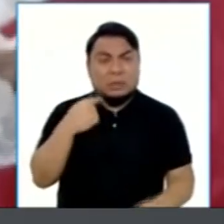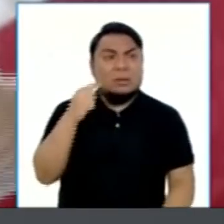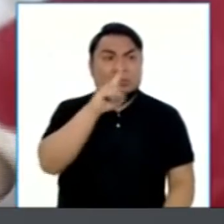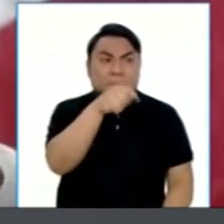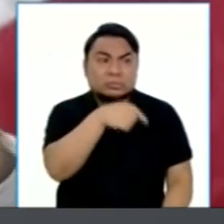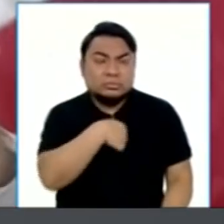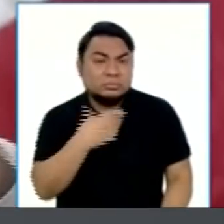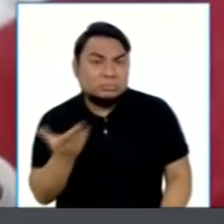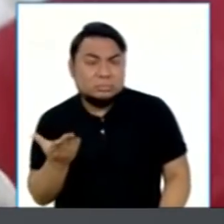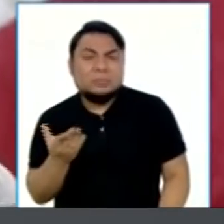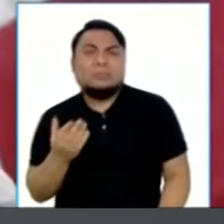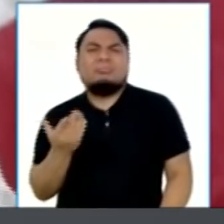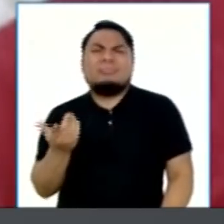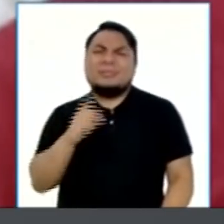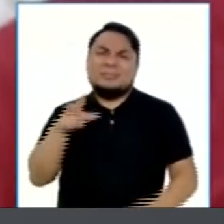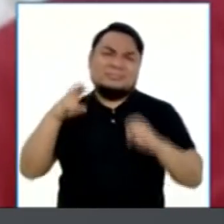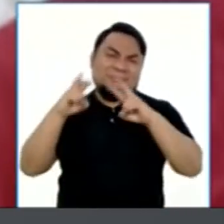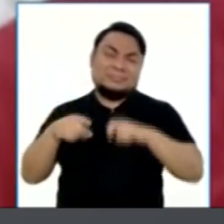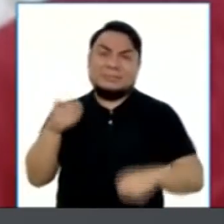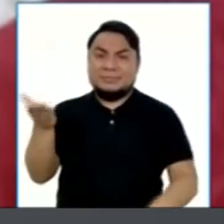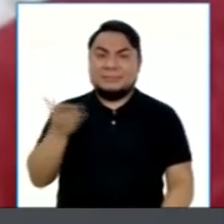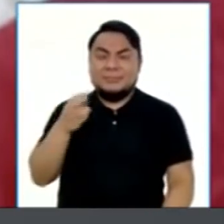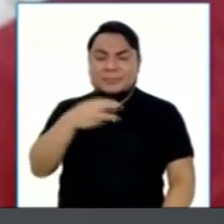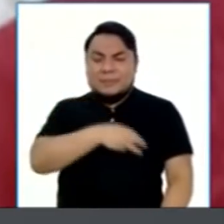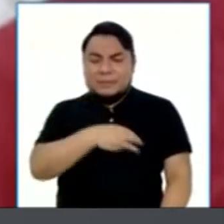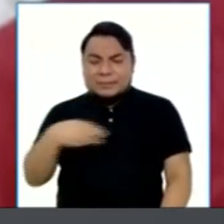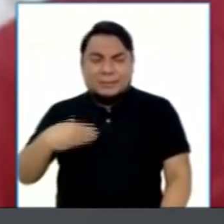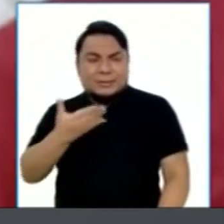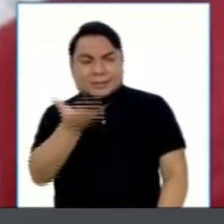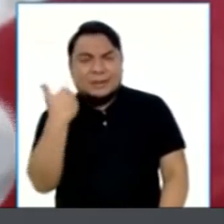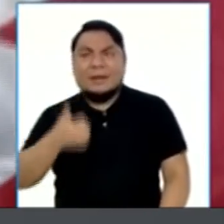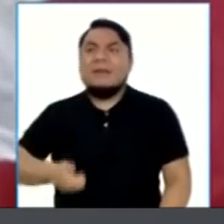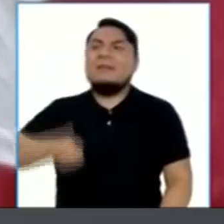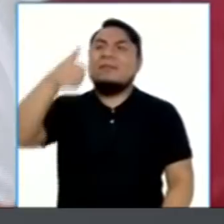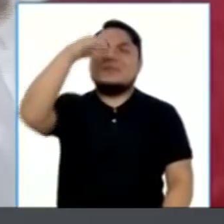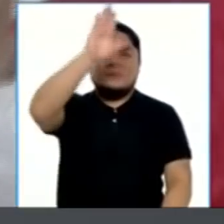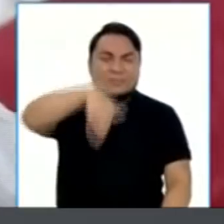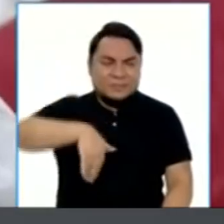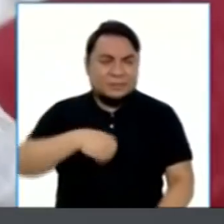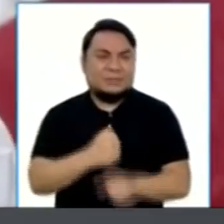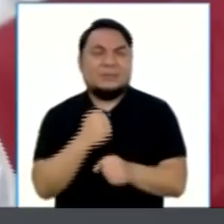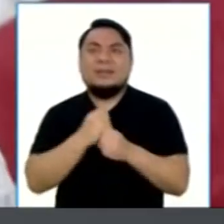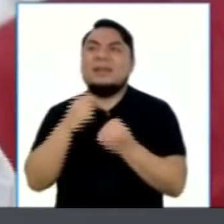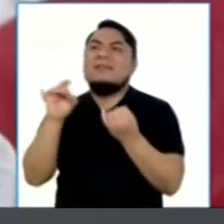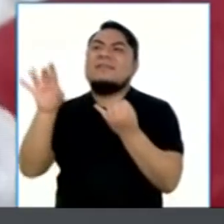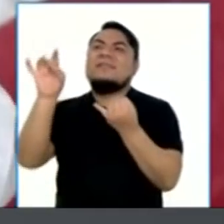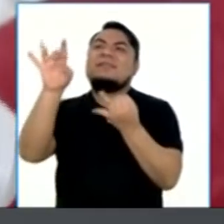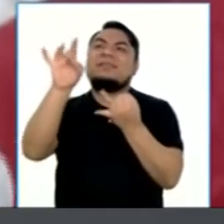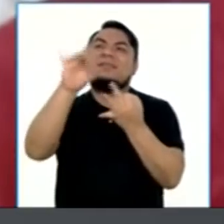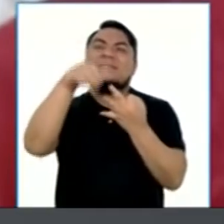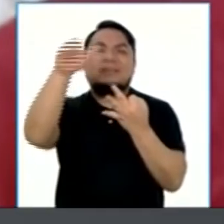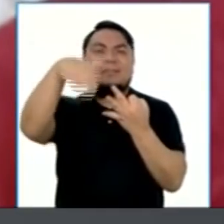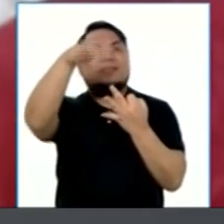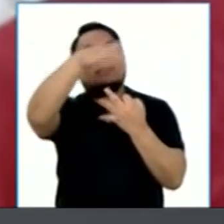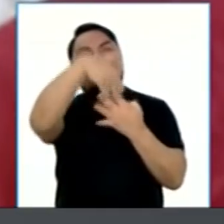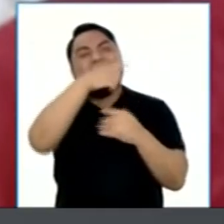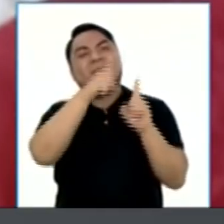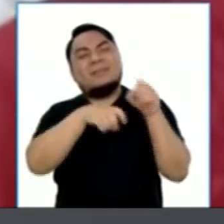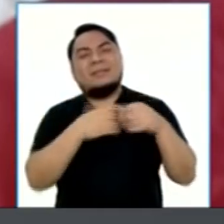ahí está toda la investigación, se ha invitado a ministros, funcionarios, etcétera. Creo que hay